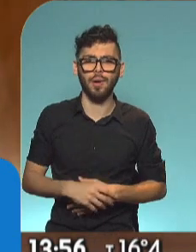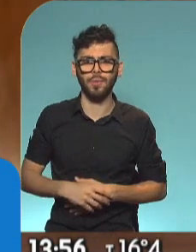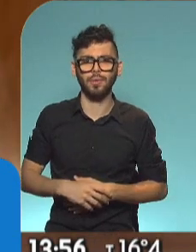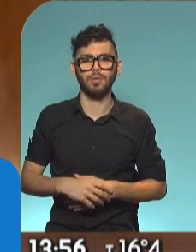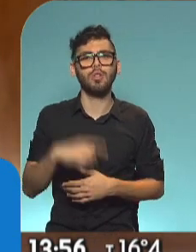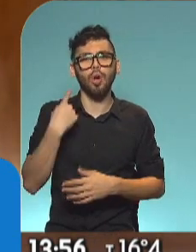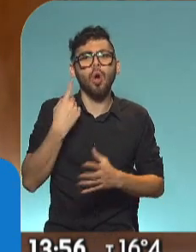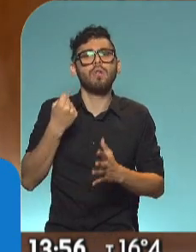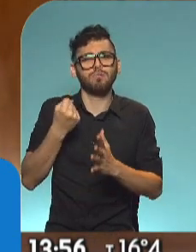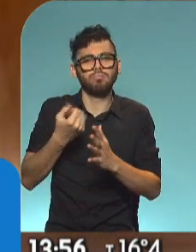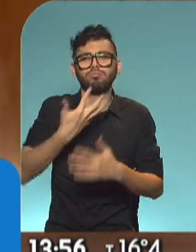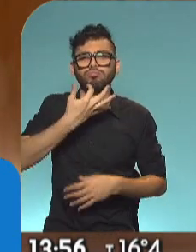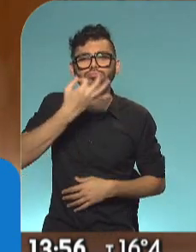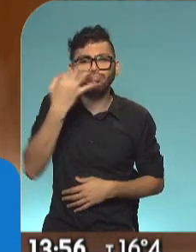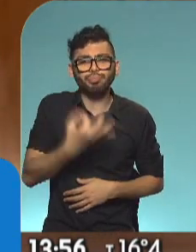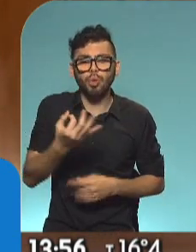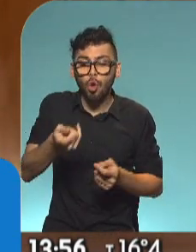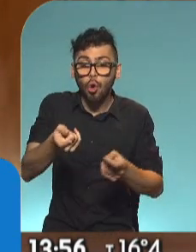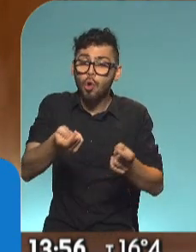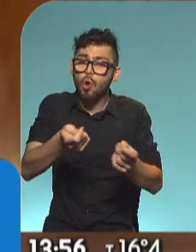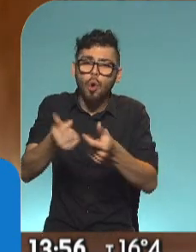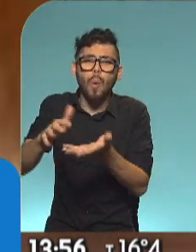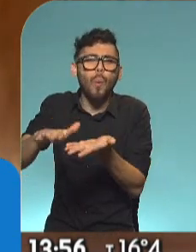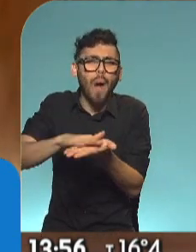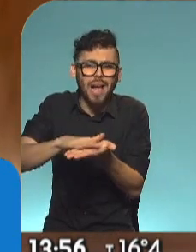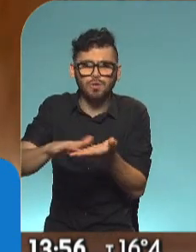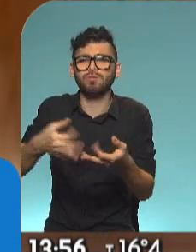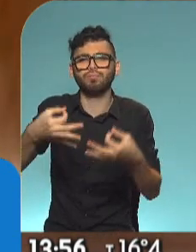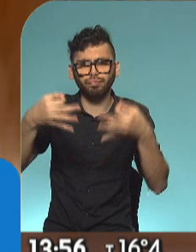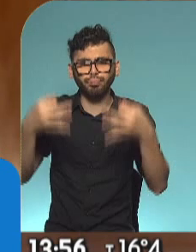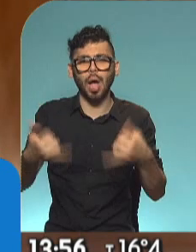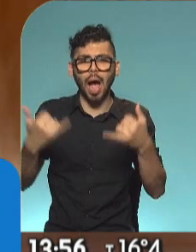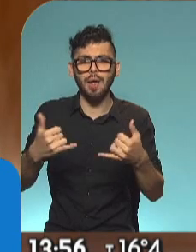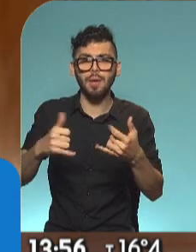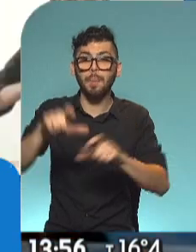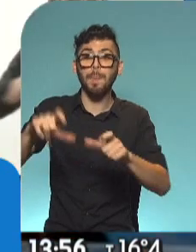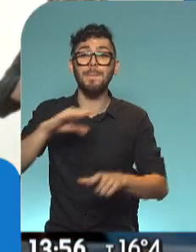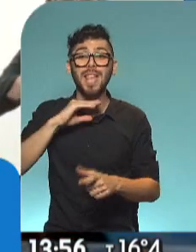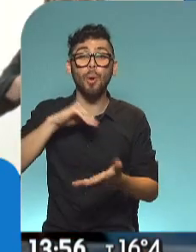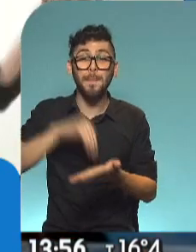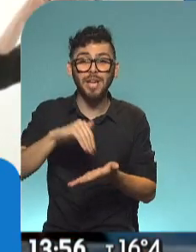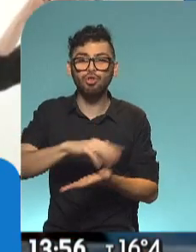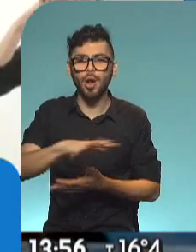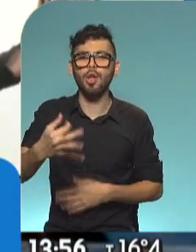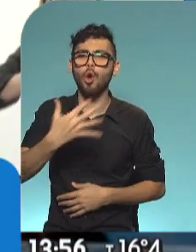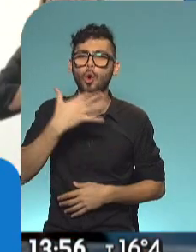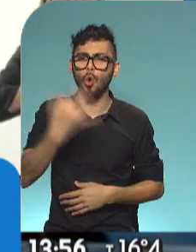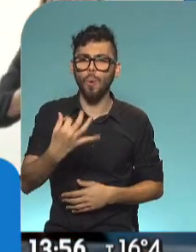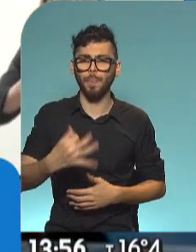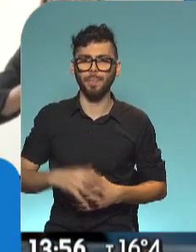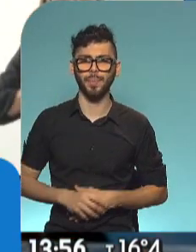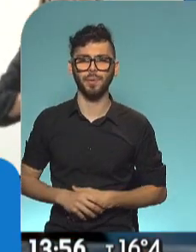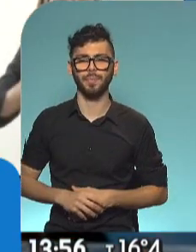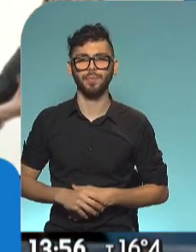garantizando el consumo básico a millones de mexicanos. Nosotros sostenemos que